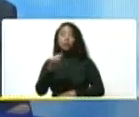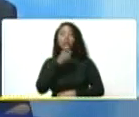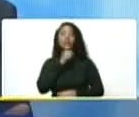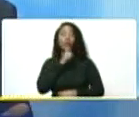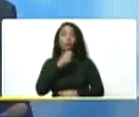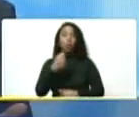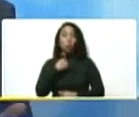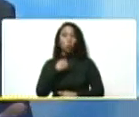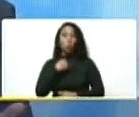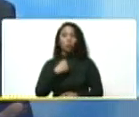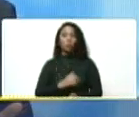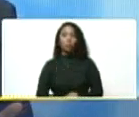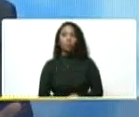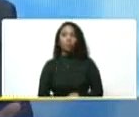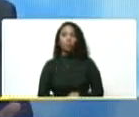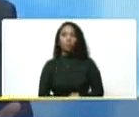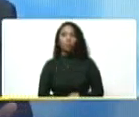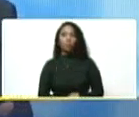Yo